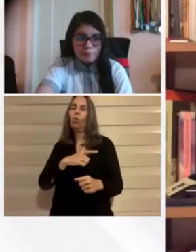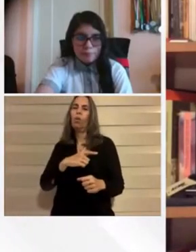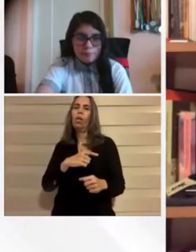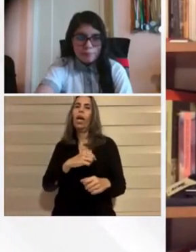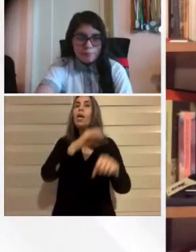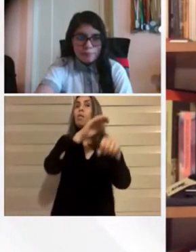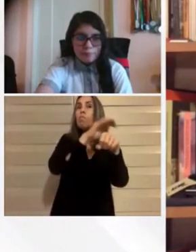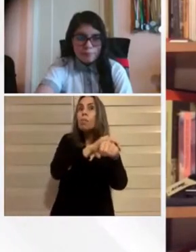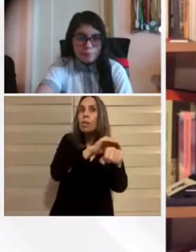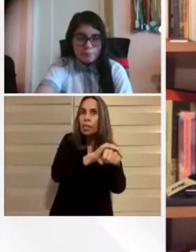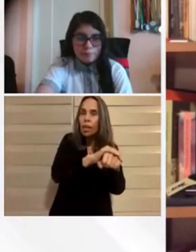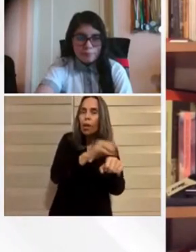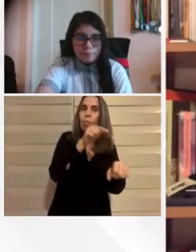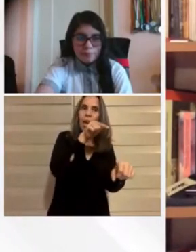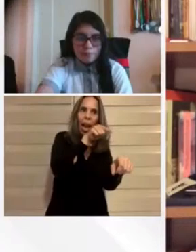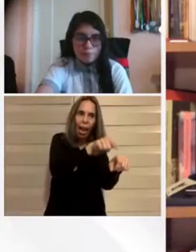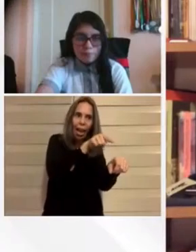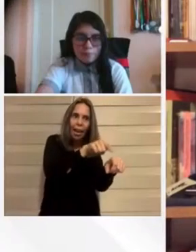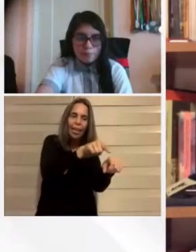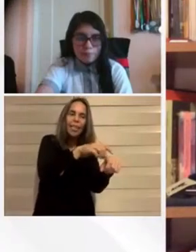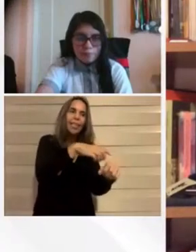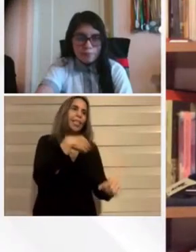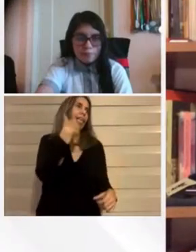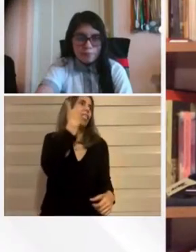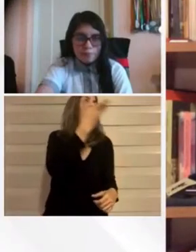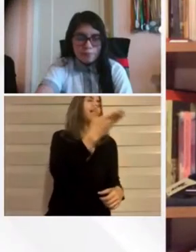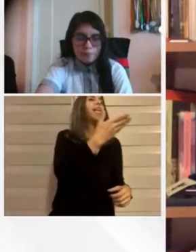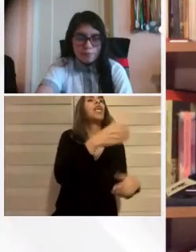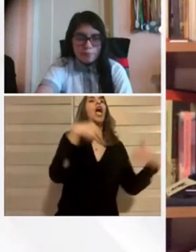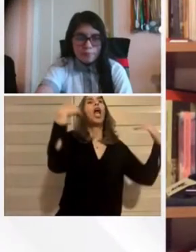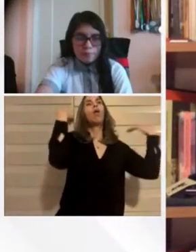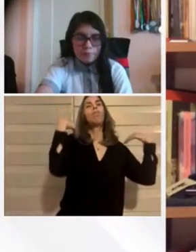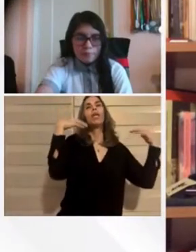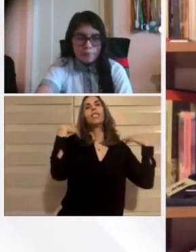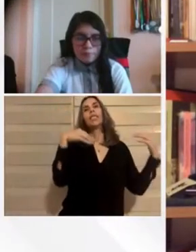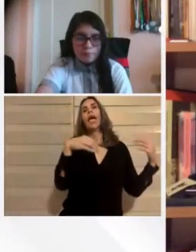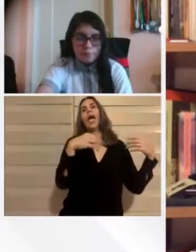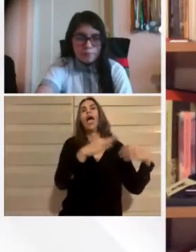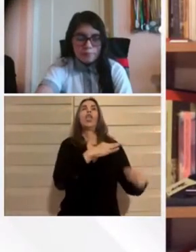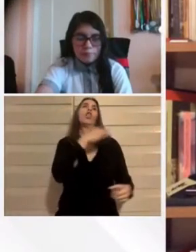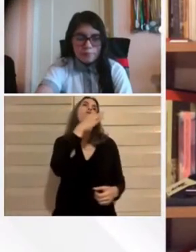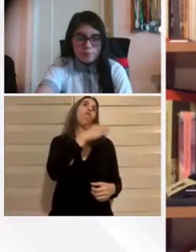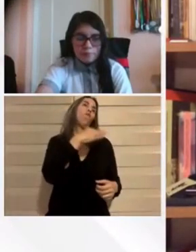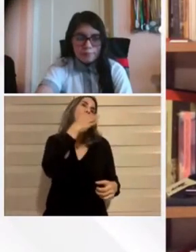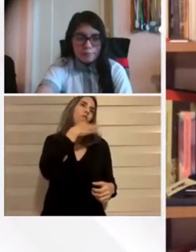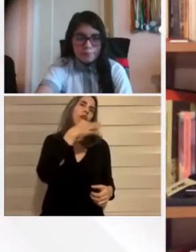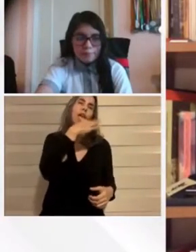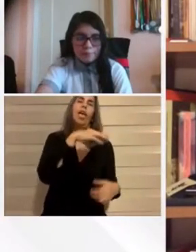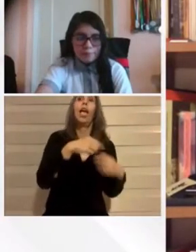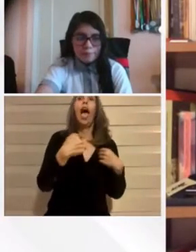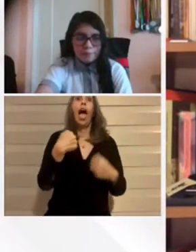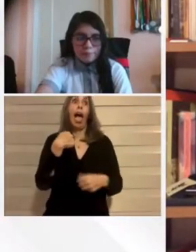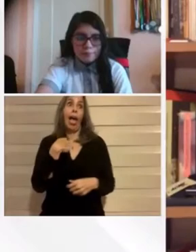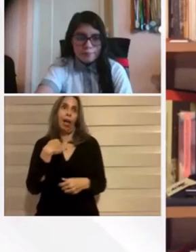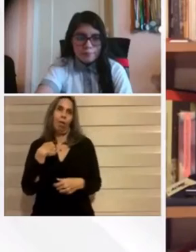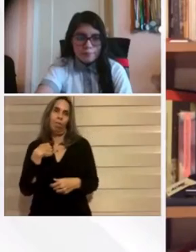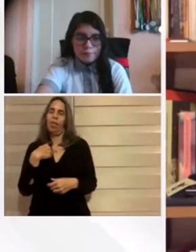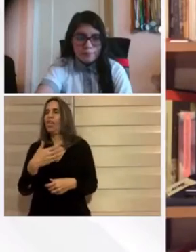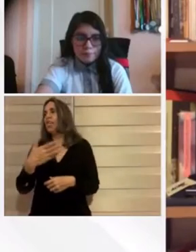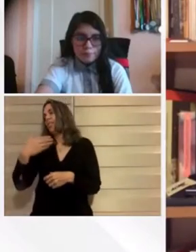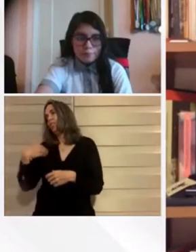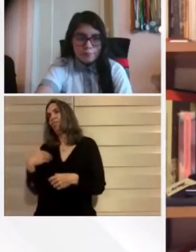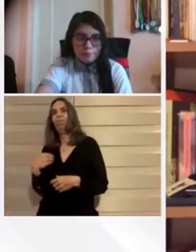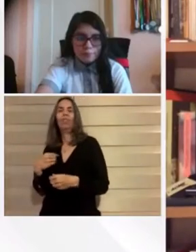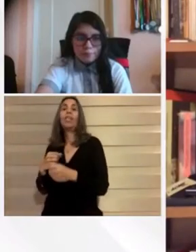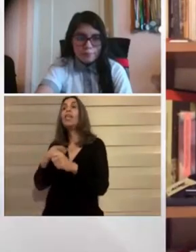amigos querían estar paseando y teniendo aventuras tremendas, a mí lo que me interesaban eran los libros. Era un poco aburrida,